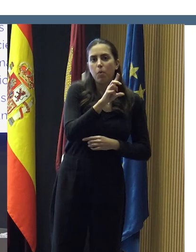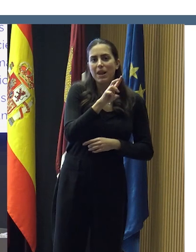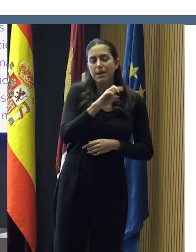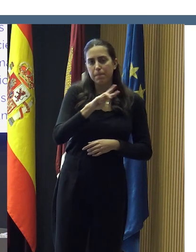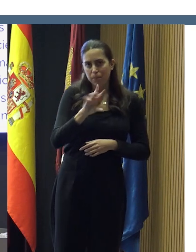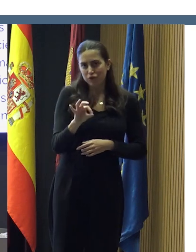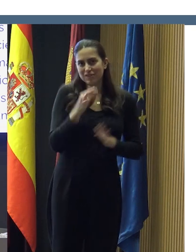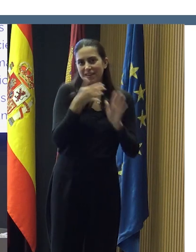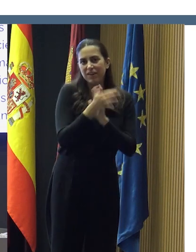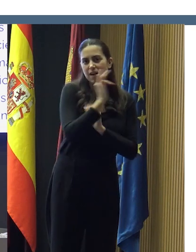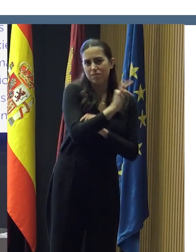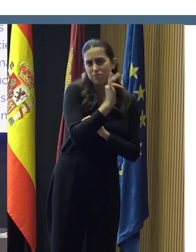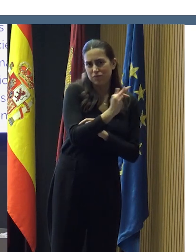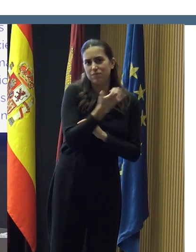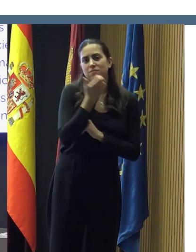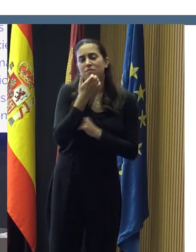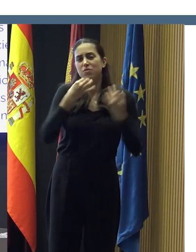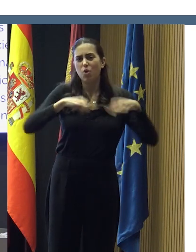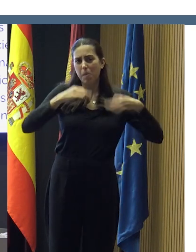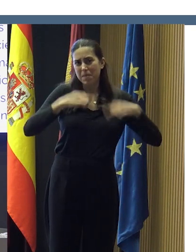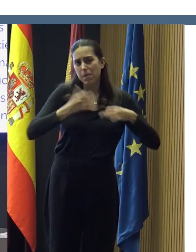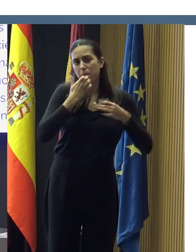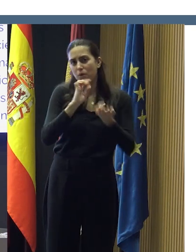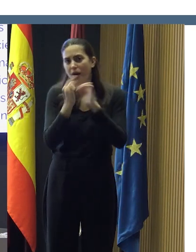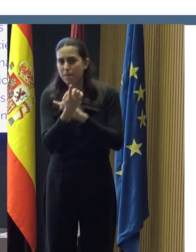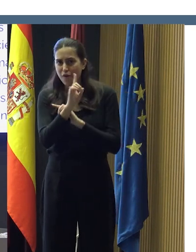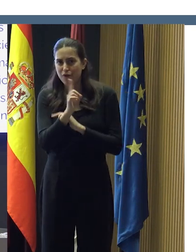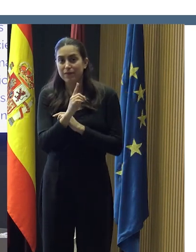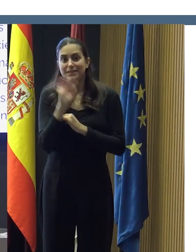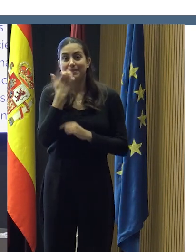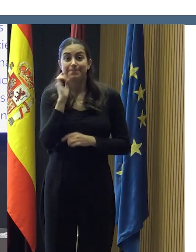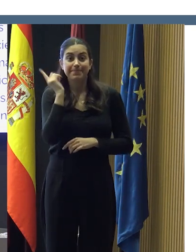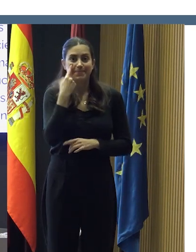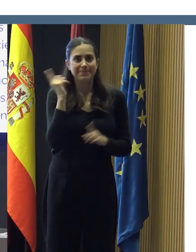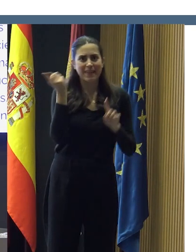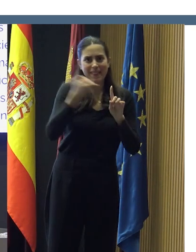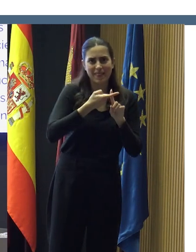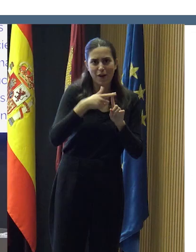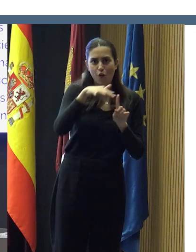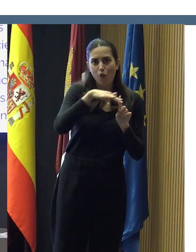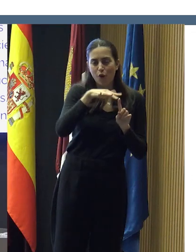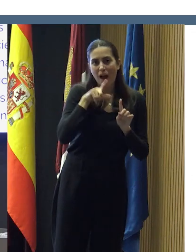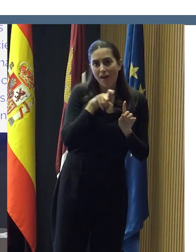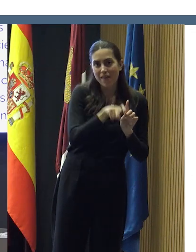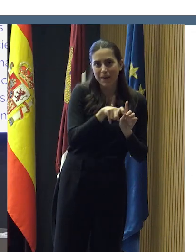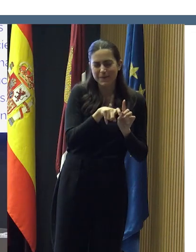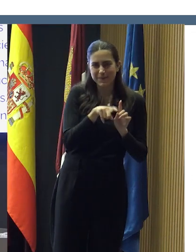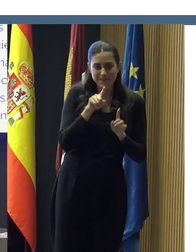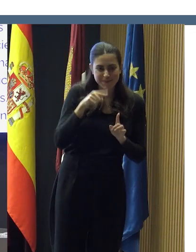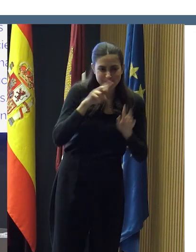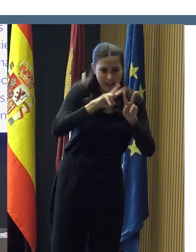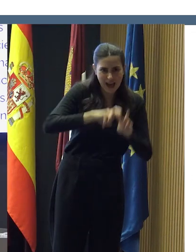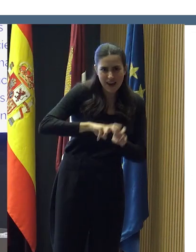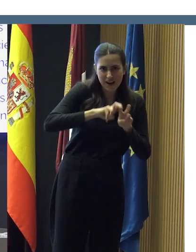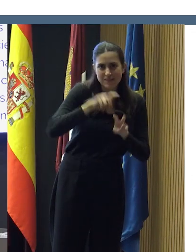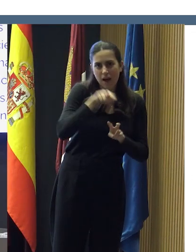Lo normal es que no malignicen. O sea, que un tumor benigno, porque cuando se detecta esa masa tumoral y se analiza, en ese momento tú ya puedes ver si ese